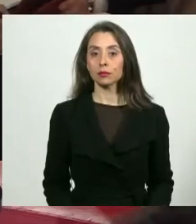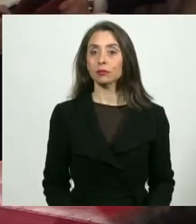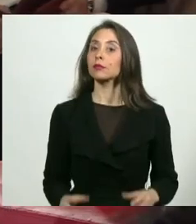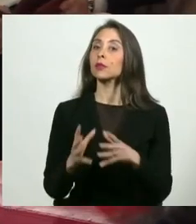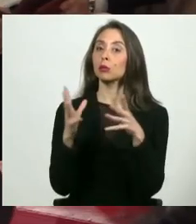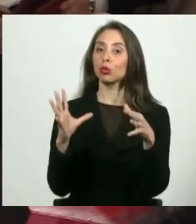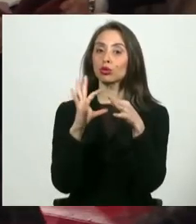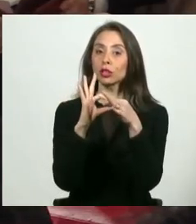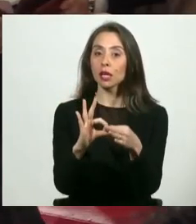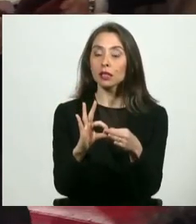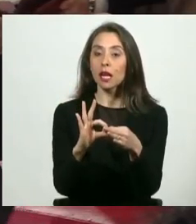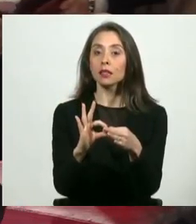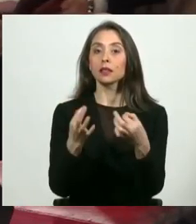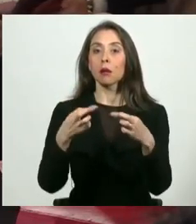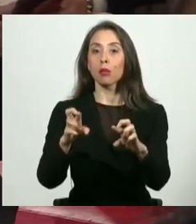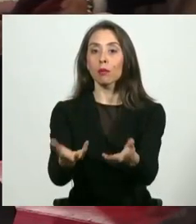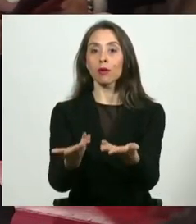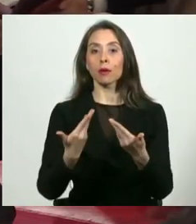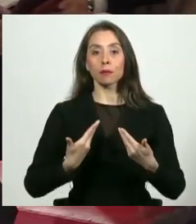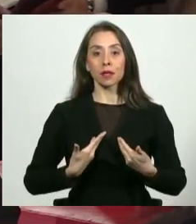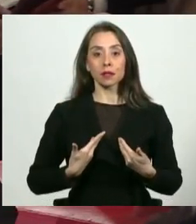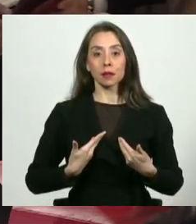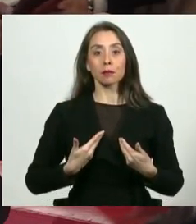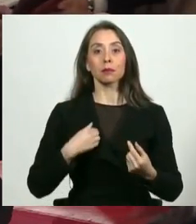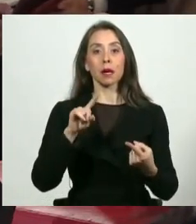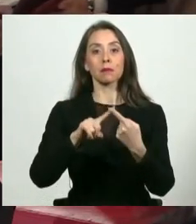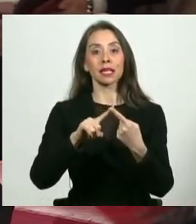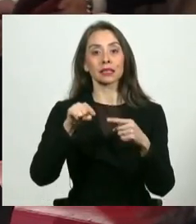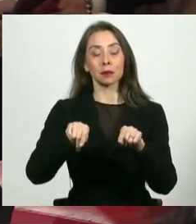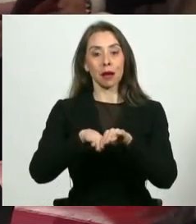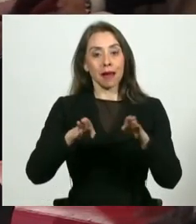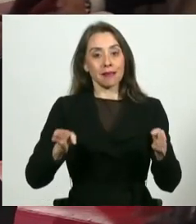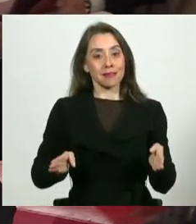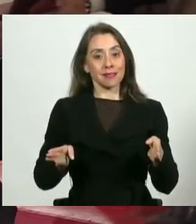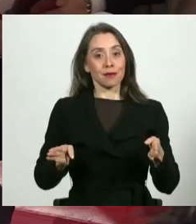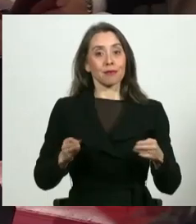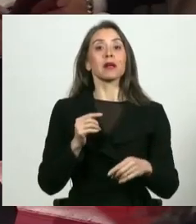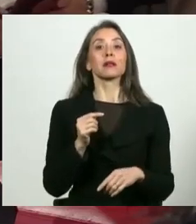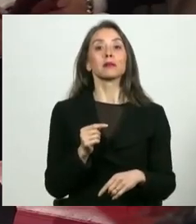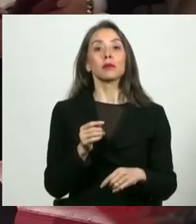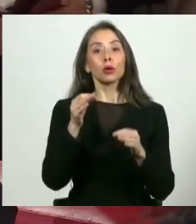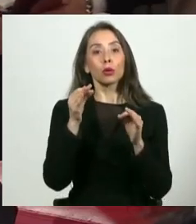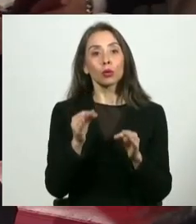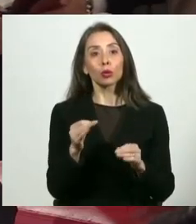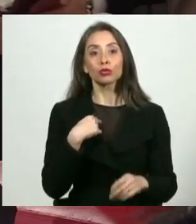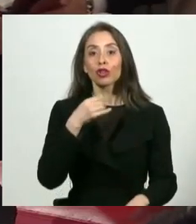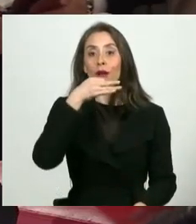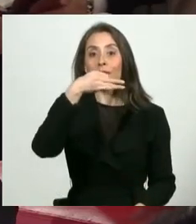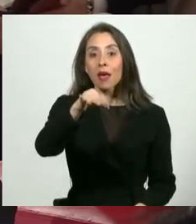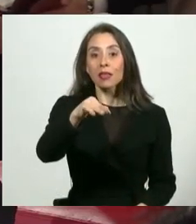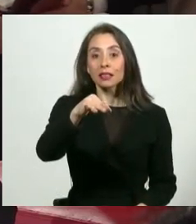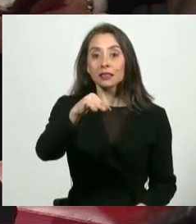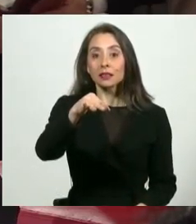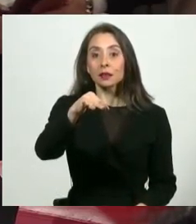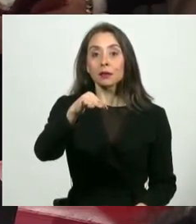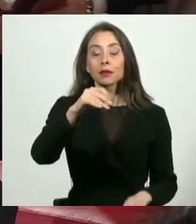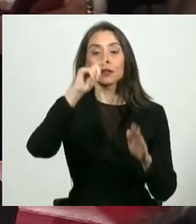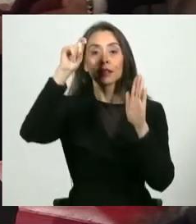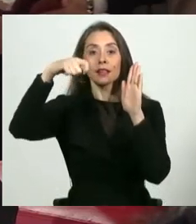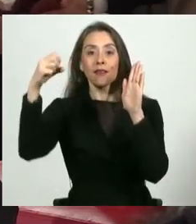Muchas gracias por la oportunidad que me dan para participar en este panel. Precisamente le va a decir el